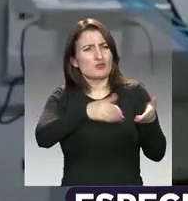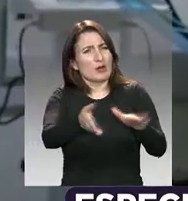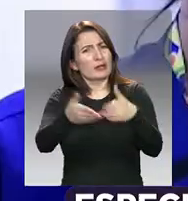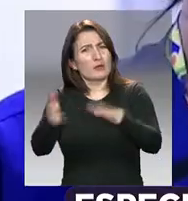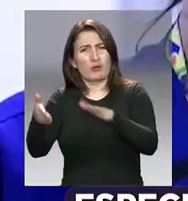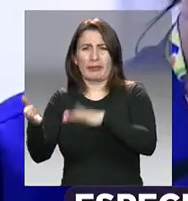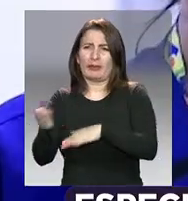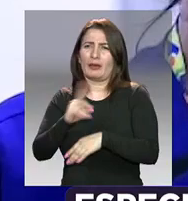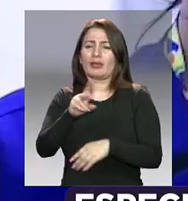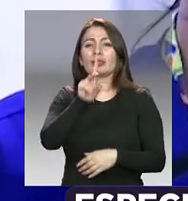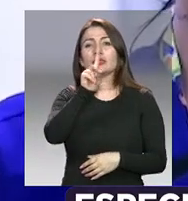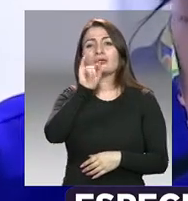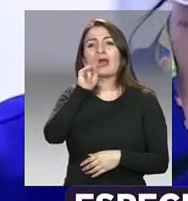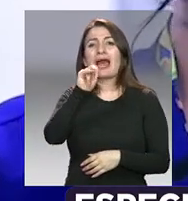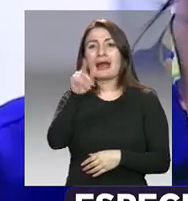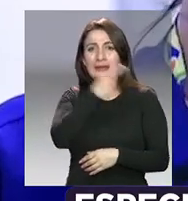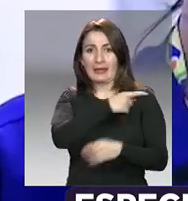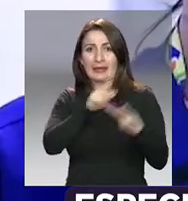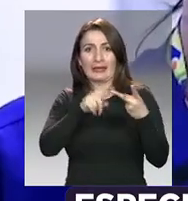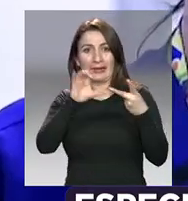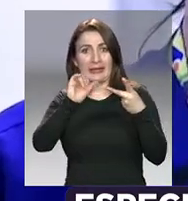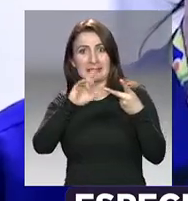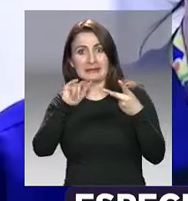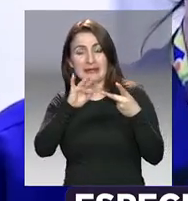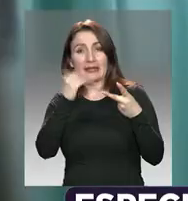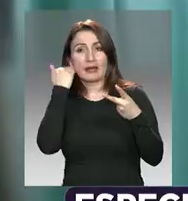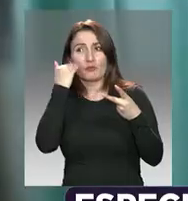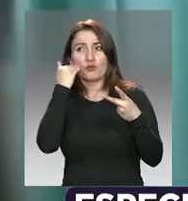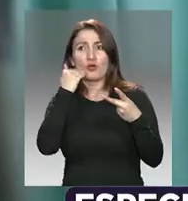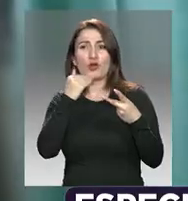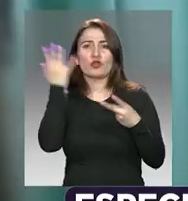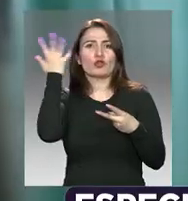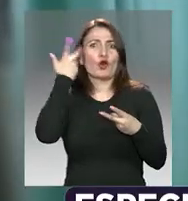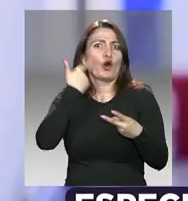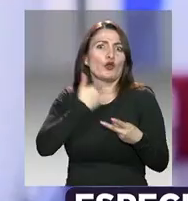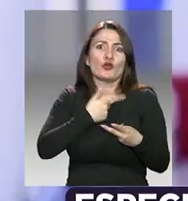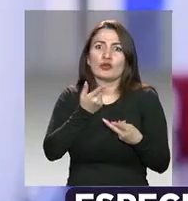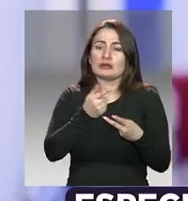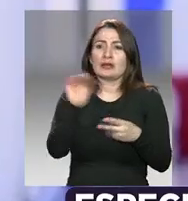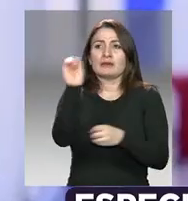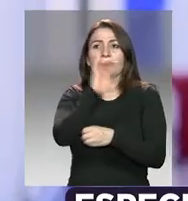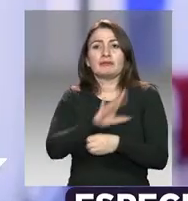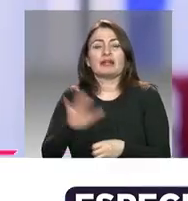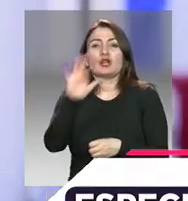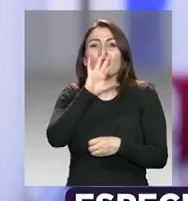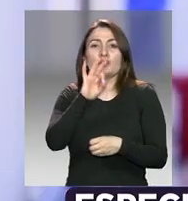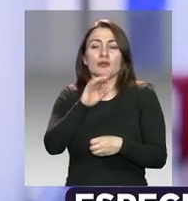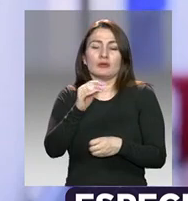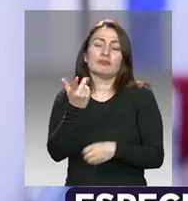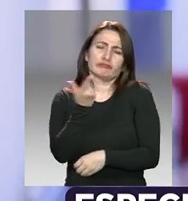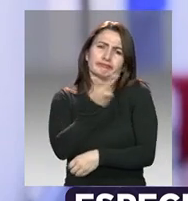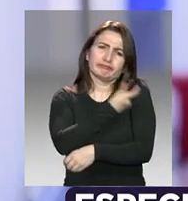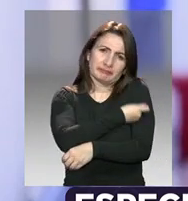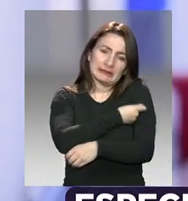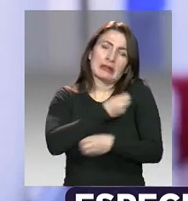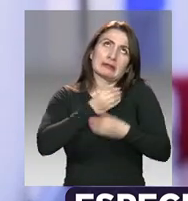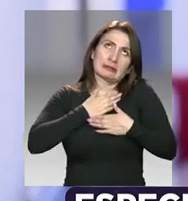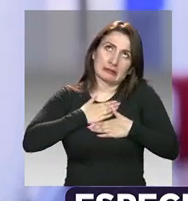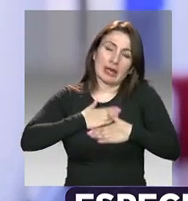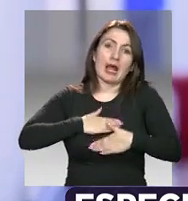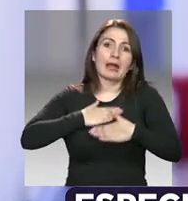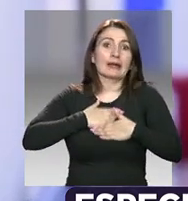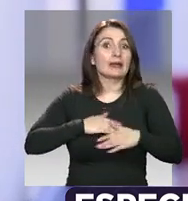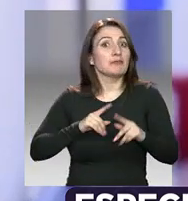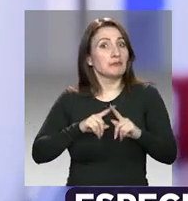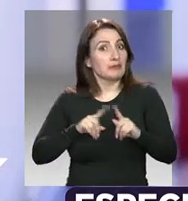es el caso de Diana y Cristina, quienes se enfrentan al virus día a día. Efectivamente, con la vacuna da cierta tranquilidad,